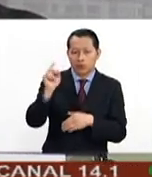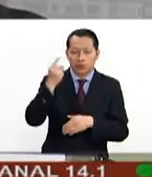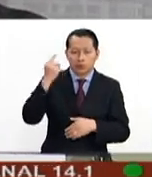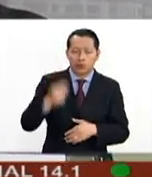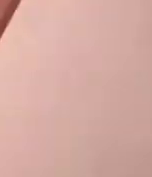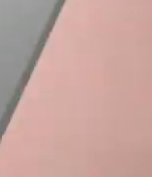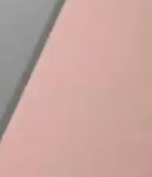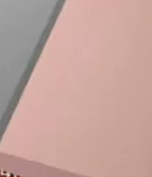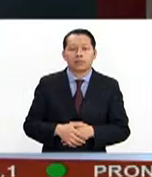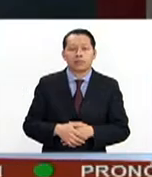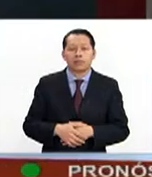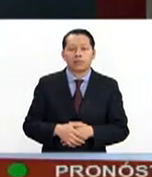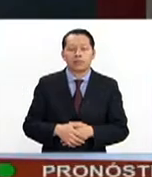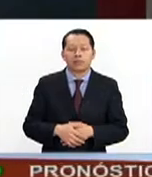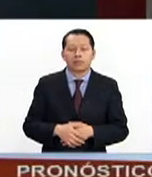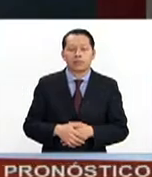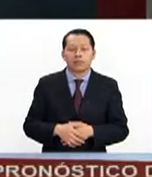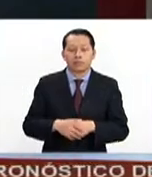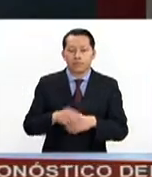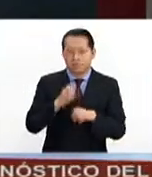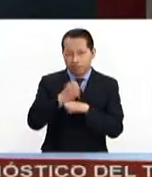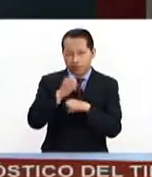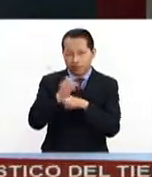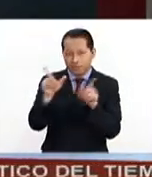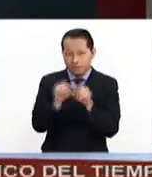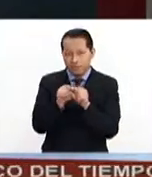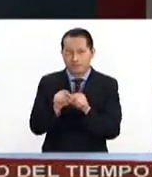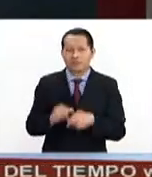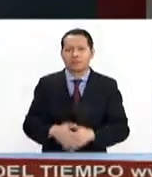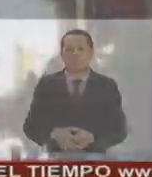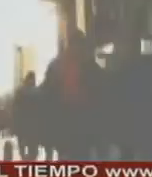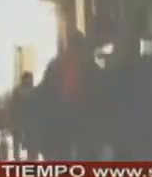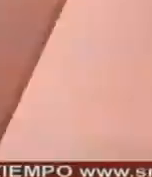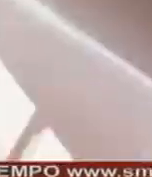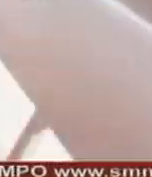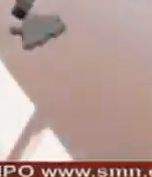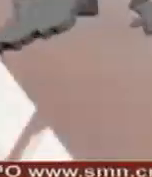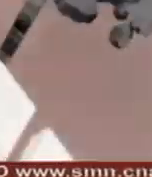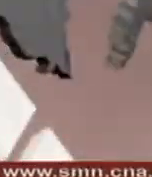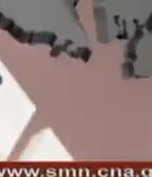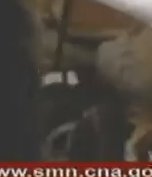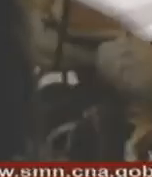dólares. Las breves del país.